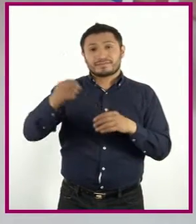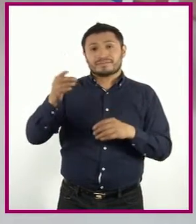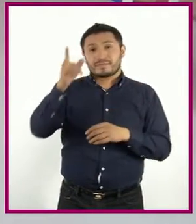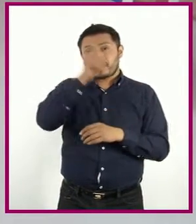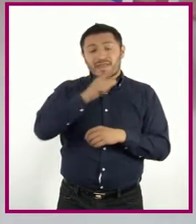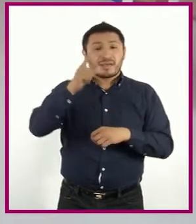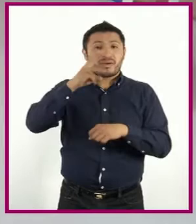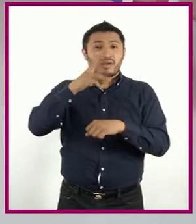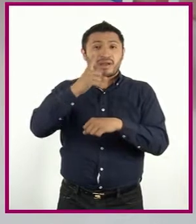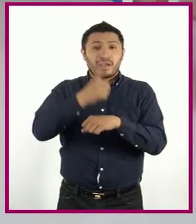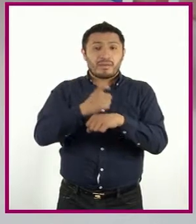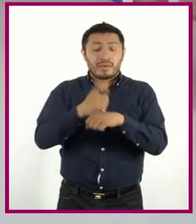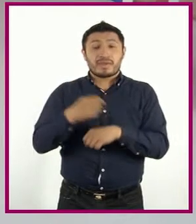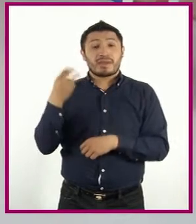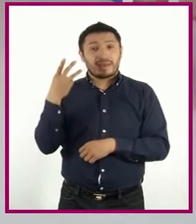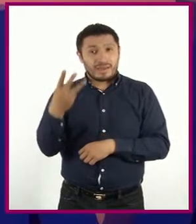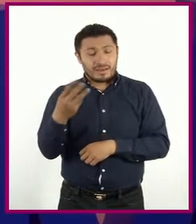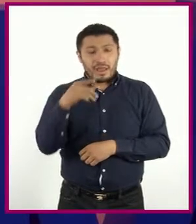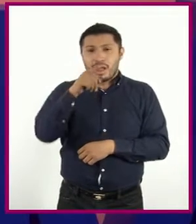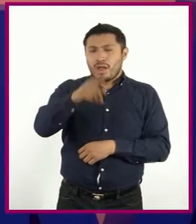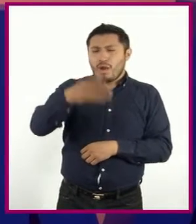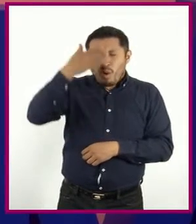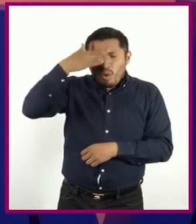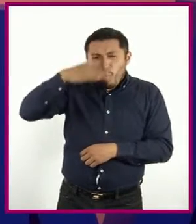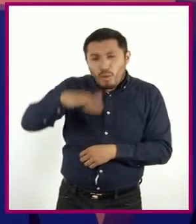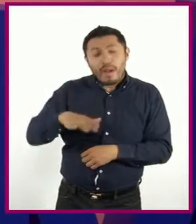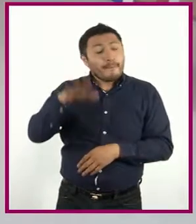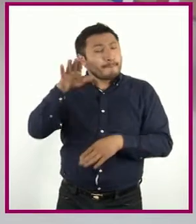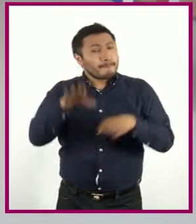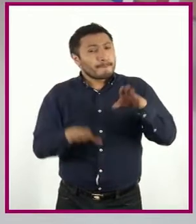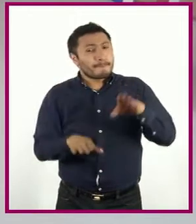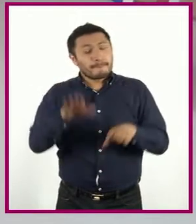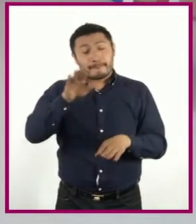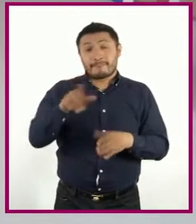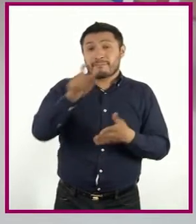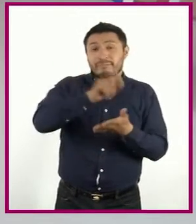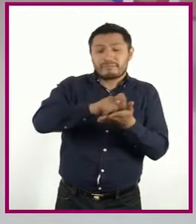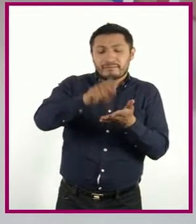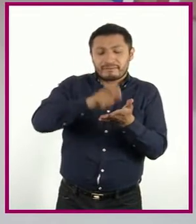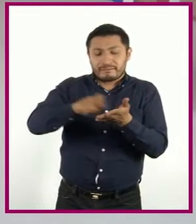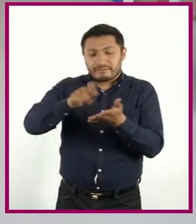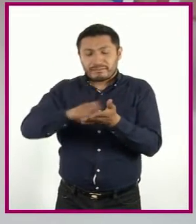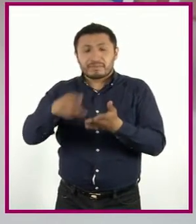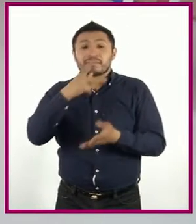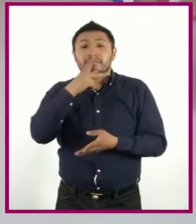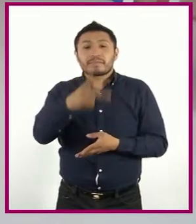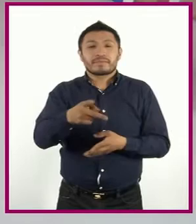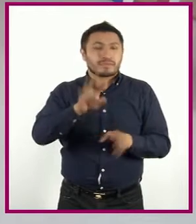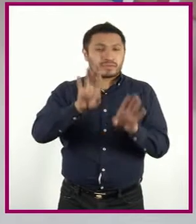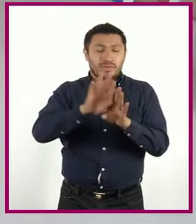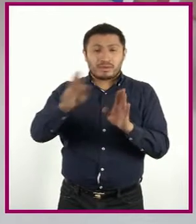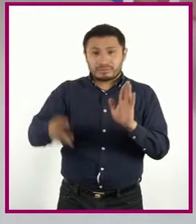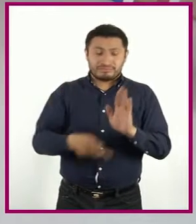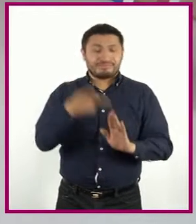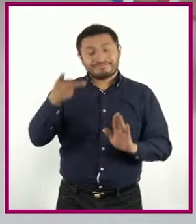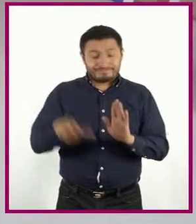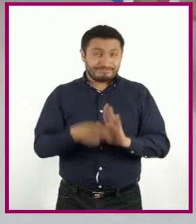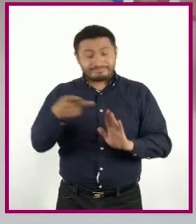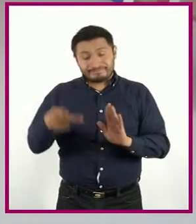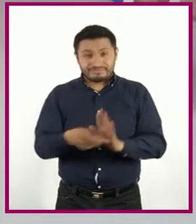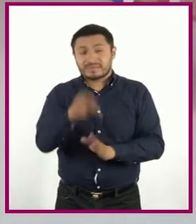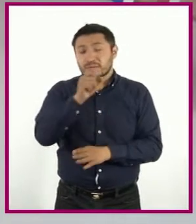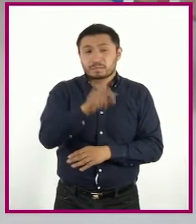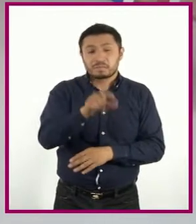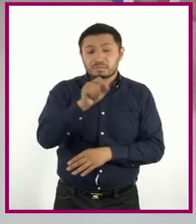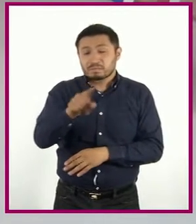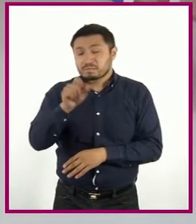Materna 3. ¿Se han dado cuenta de que en ocasiones, cuando escribimos un término, se repite muchas veces? En